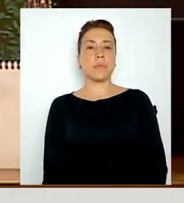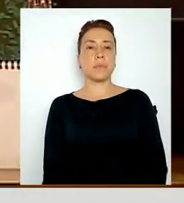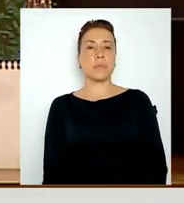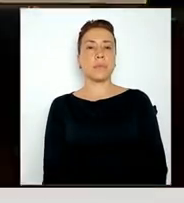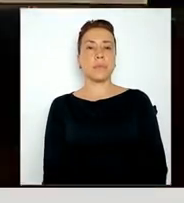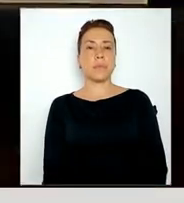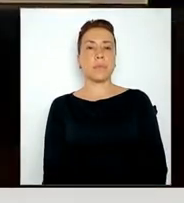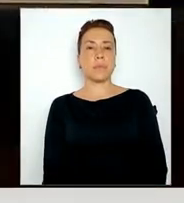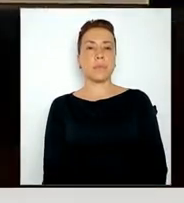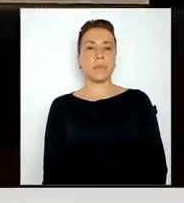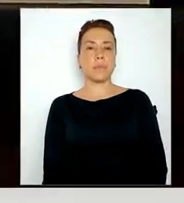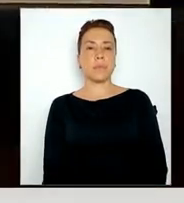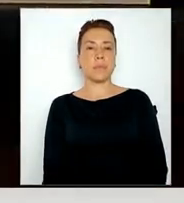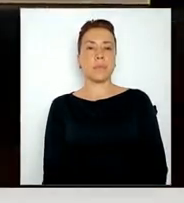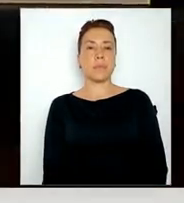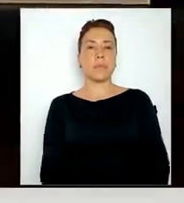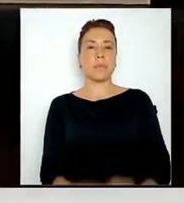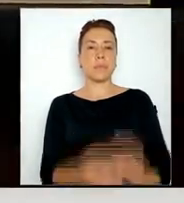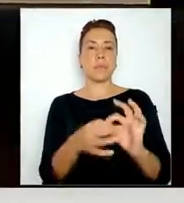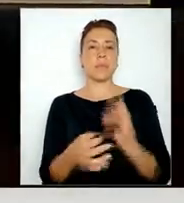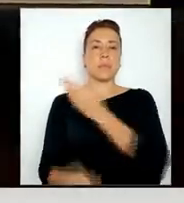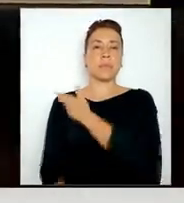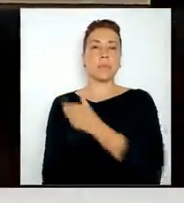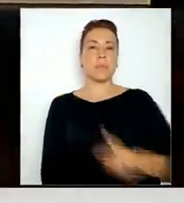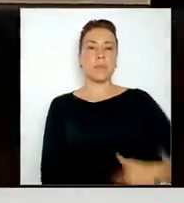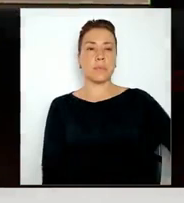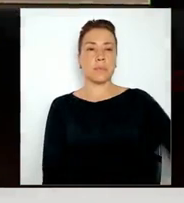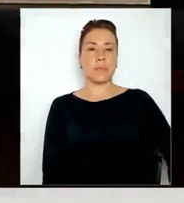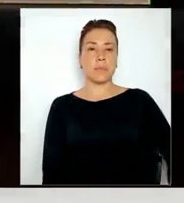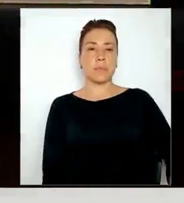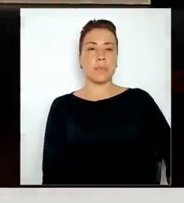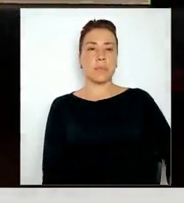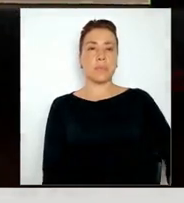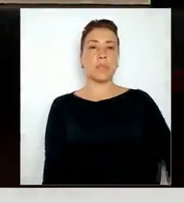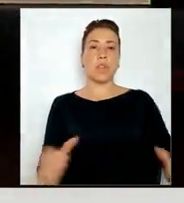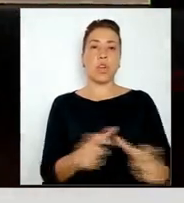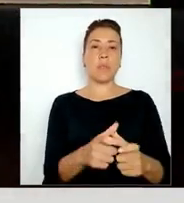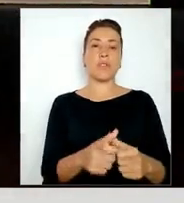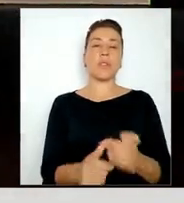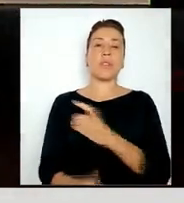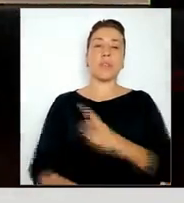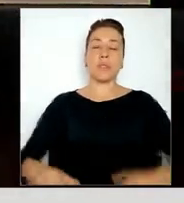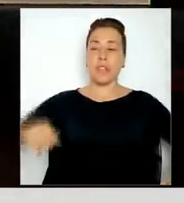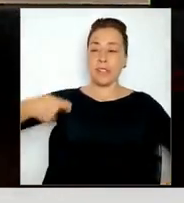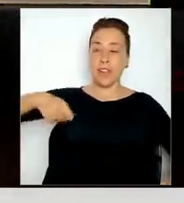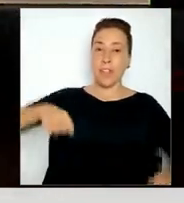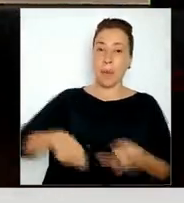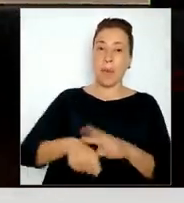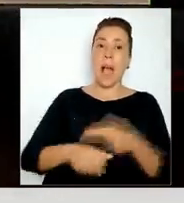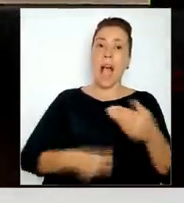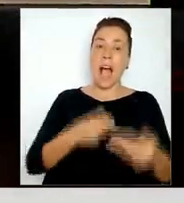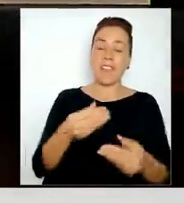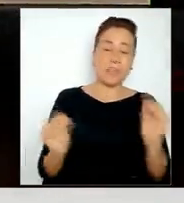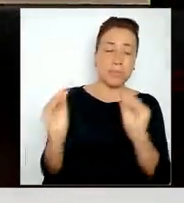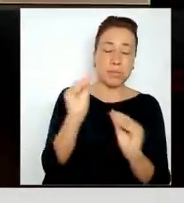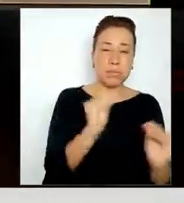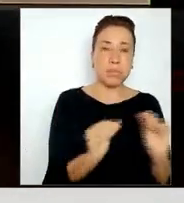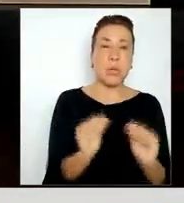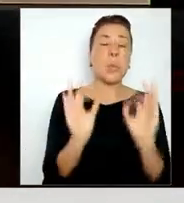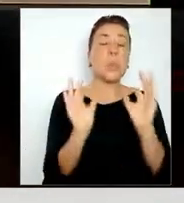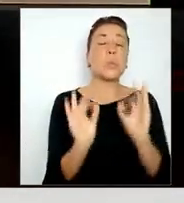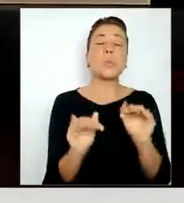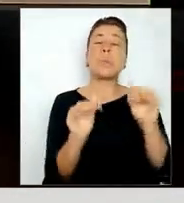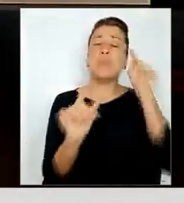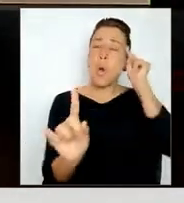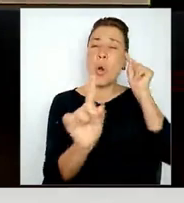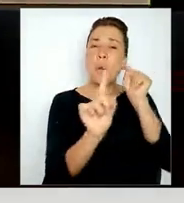Gracias presidente presidente en la comisión mixta avanzamos en la línea de lo que había sido la